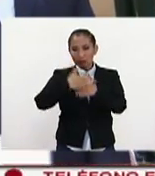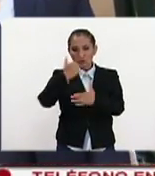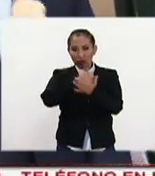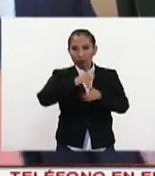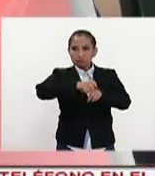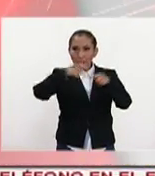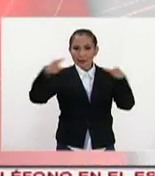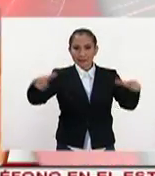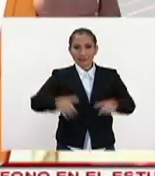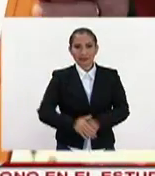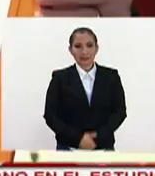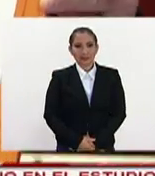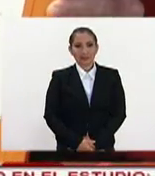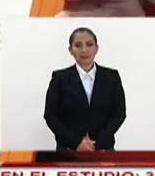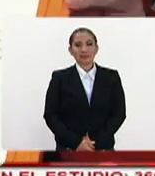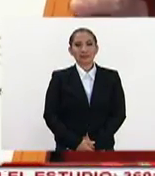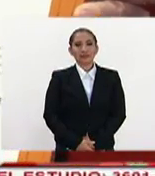ciudad.